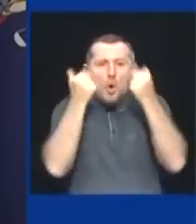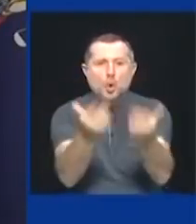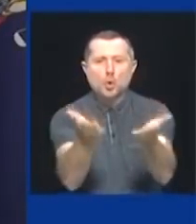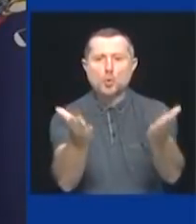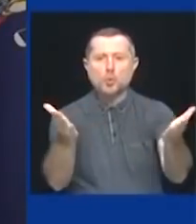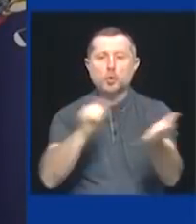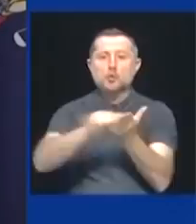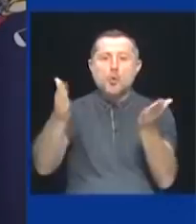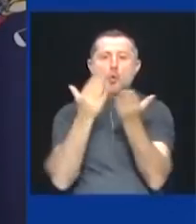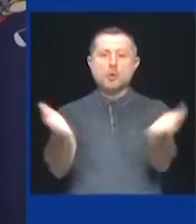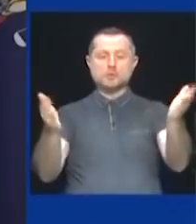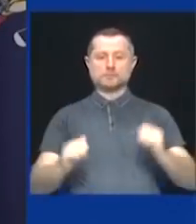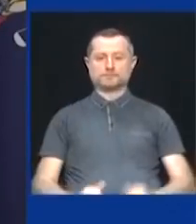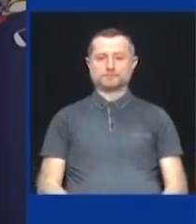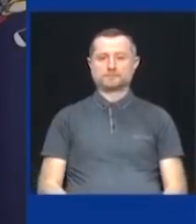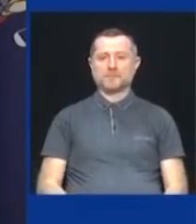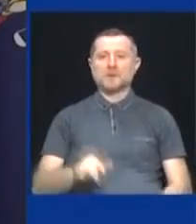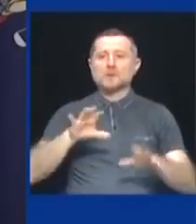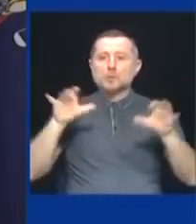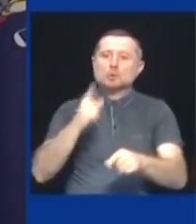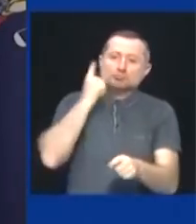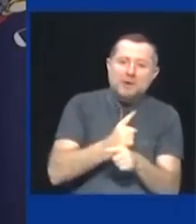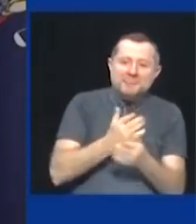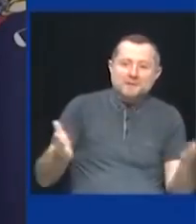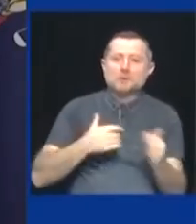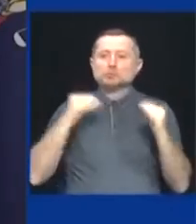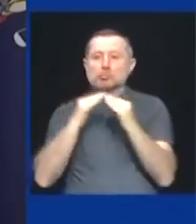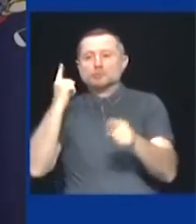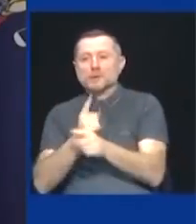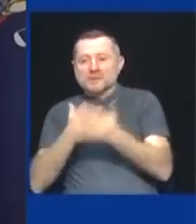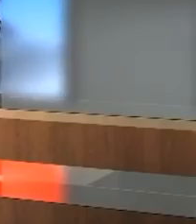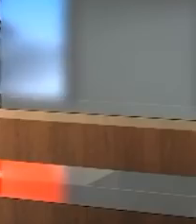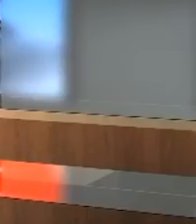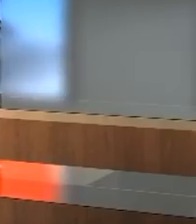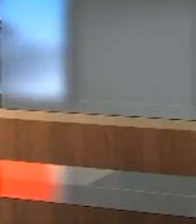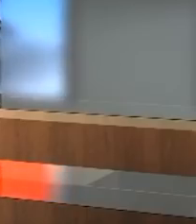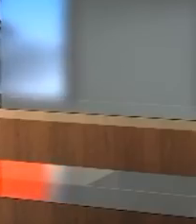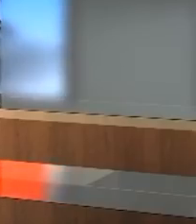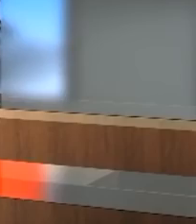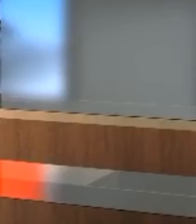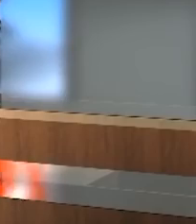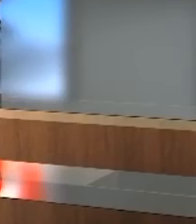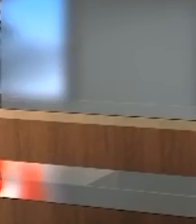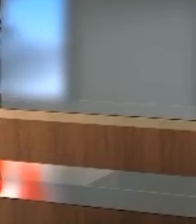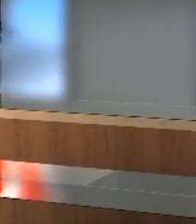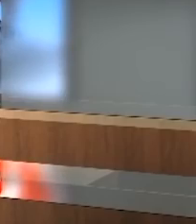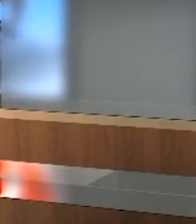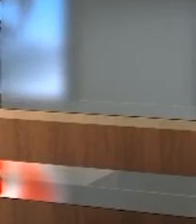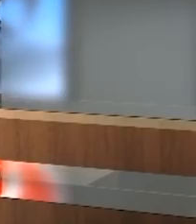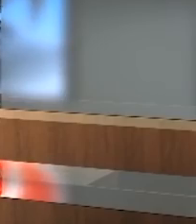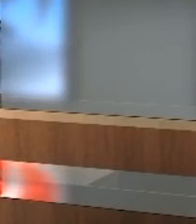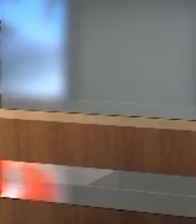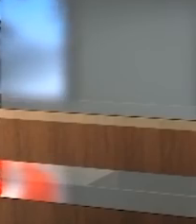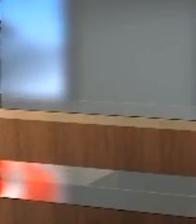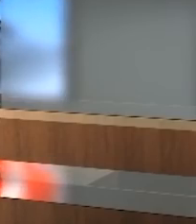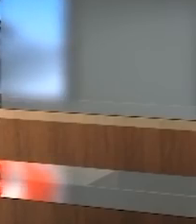doing the right thing is doing the right thing for you. Una novia fallece el mismo día de su